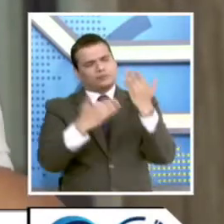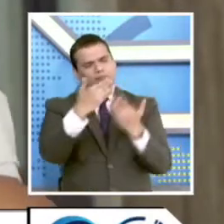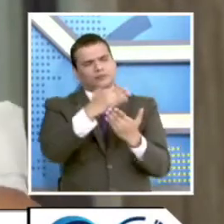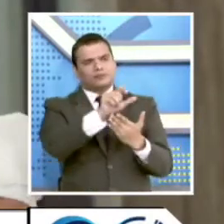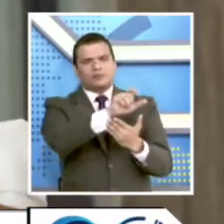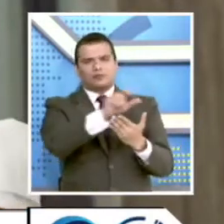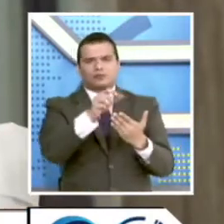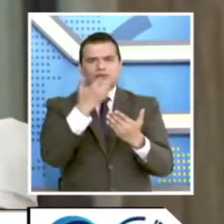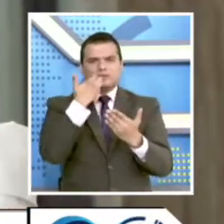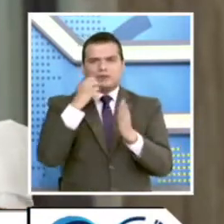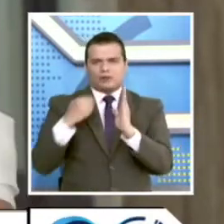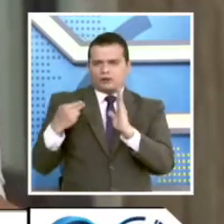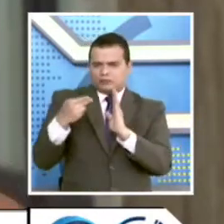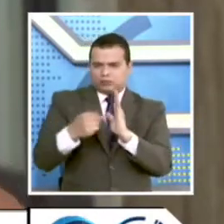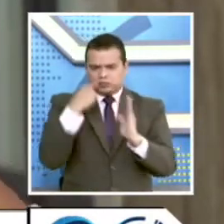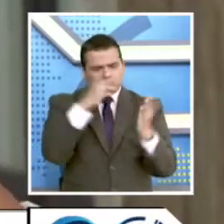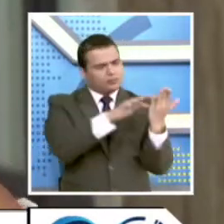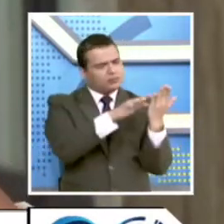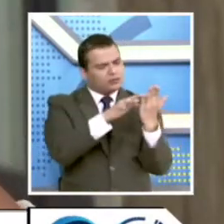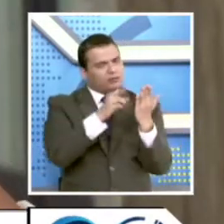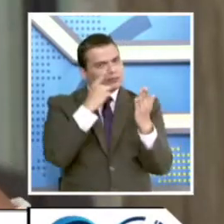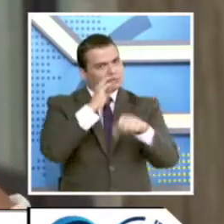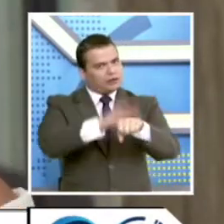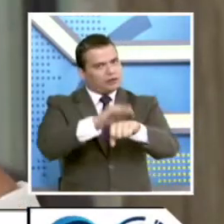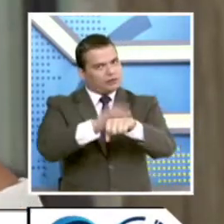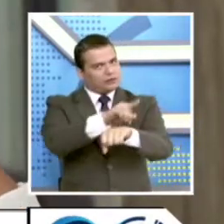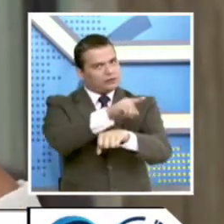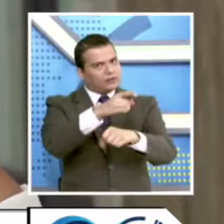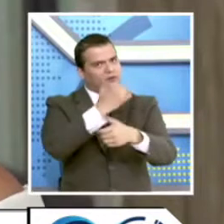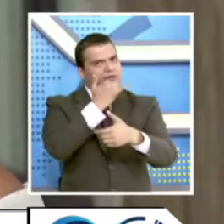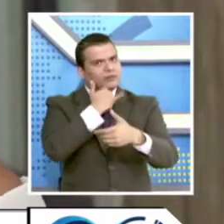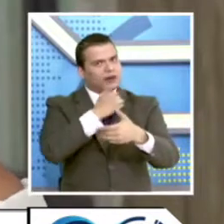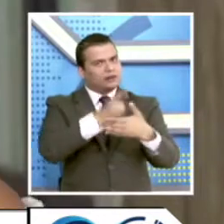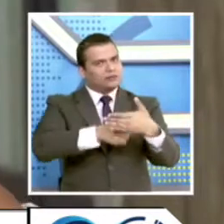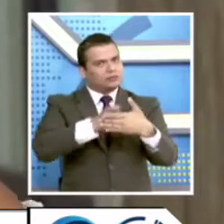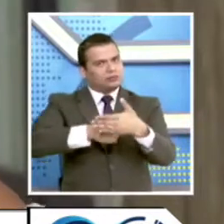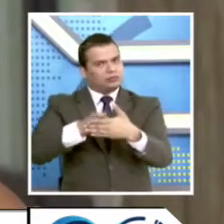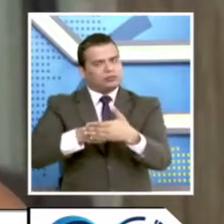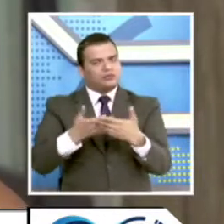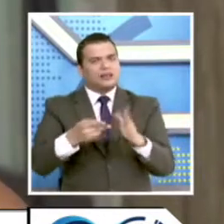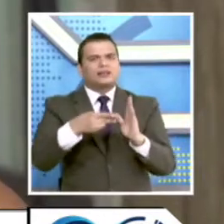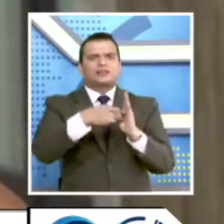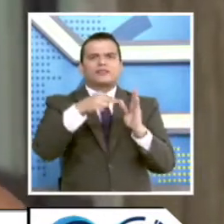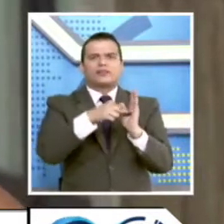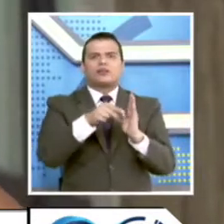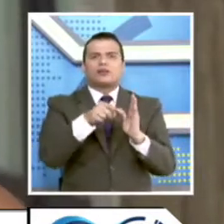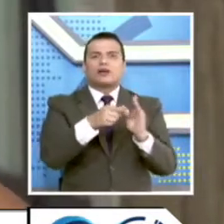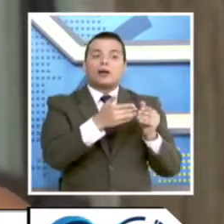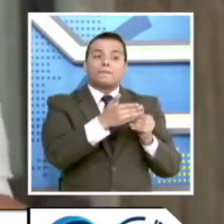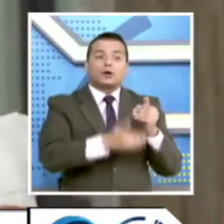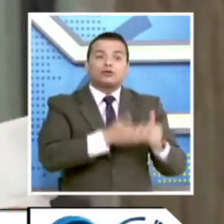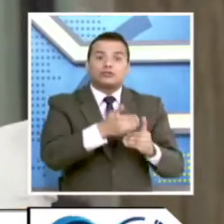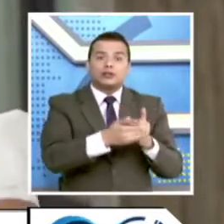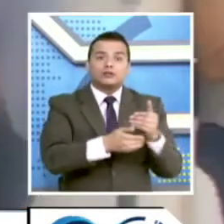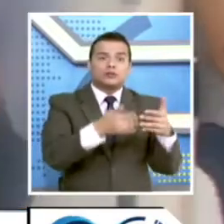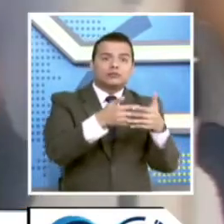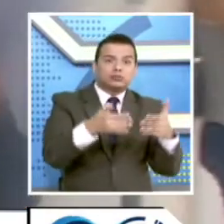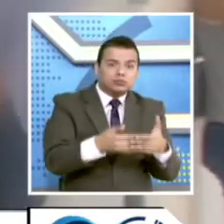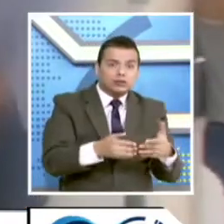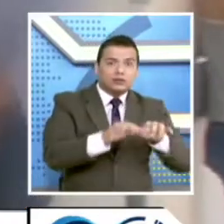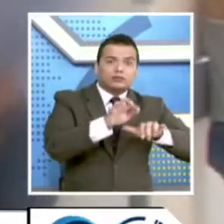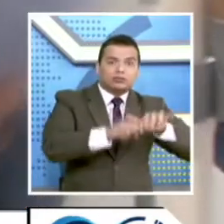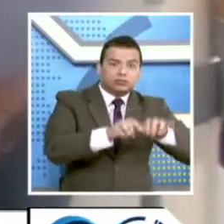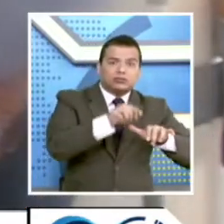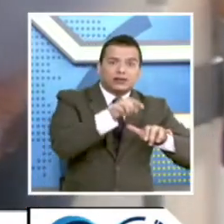hemos encontrado oportunidades de mejora que tienen que ver más con la calidad del diligenciamiento